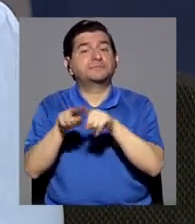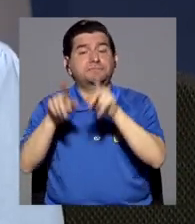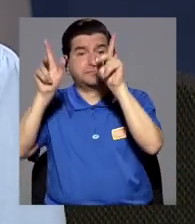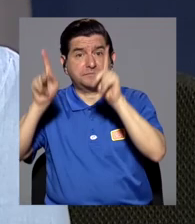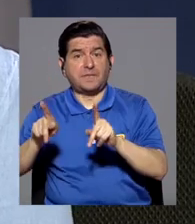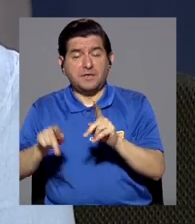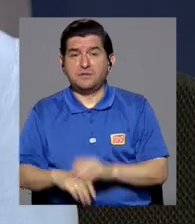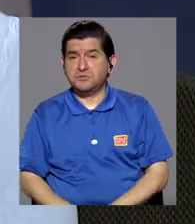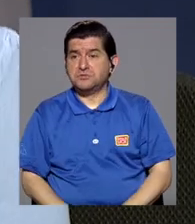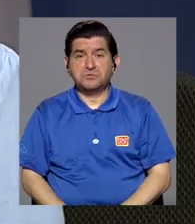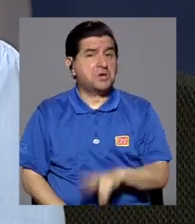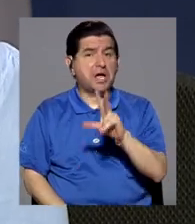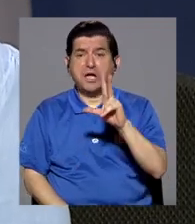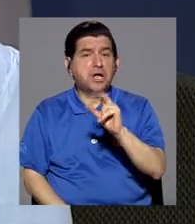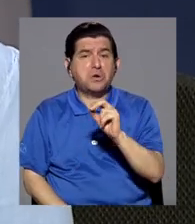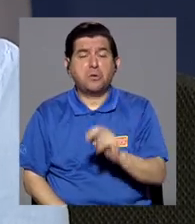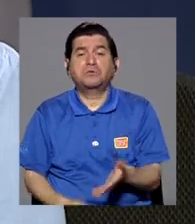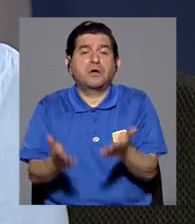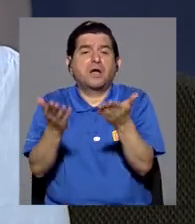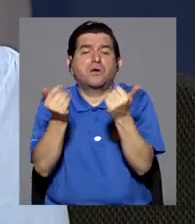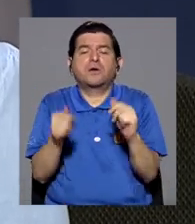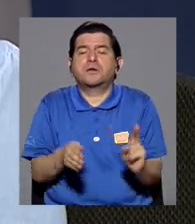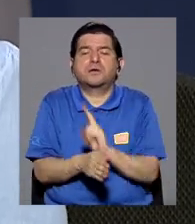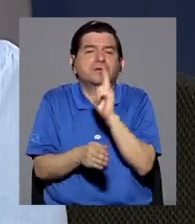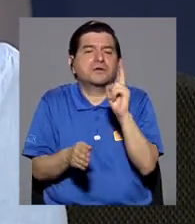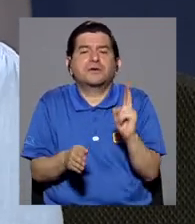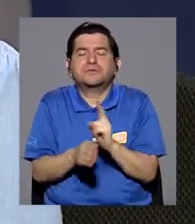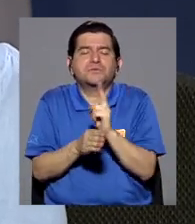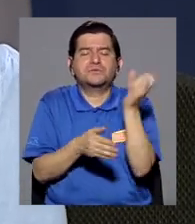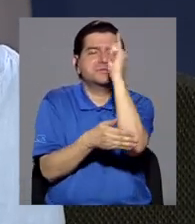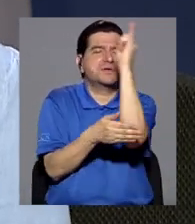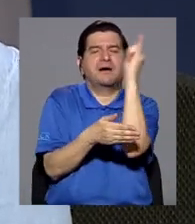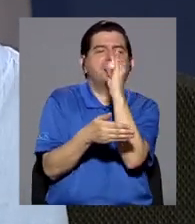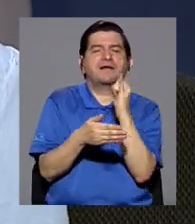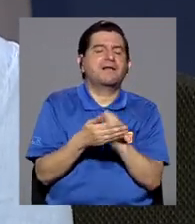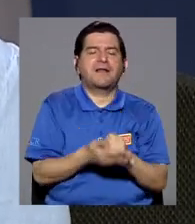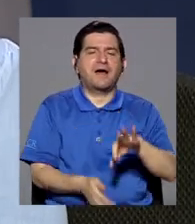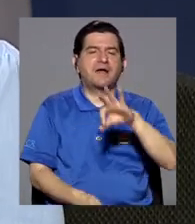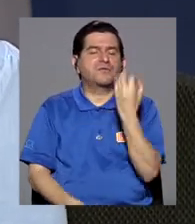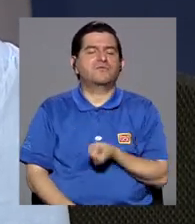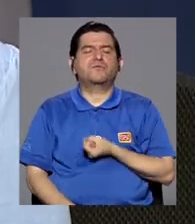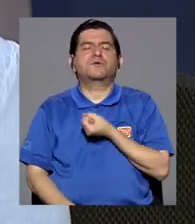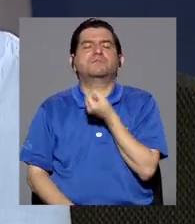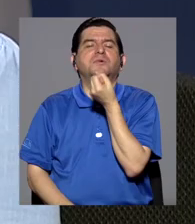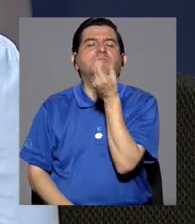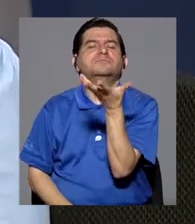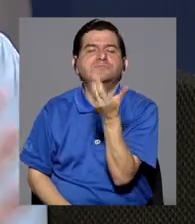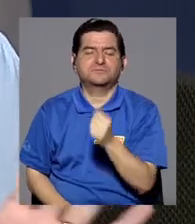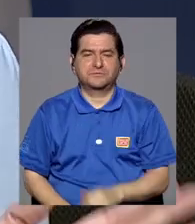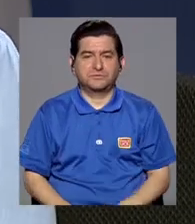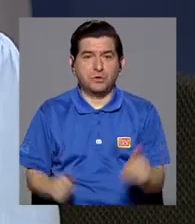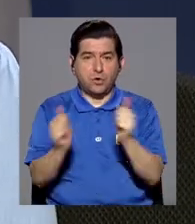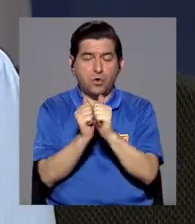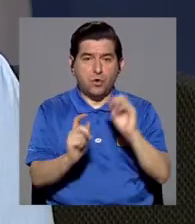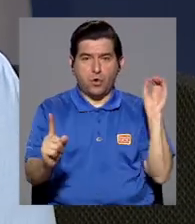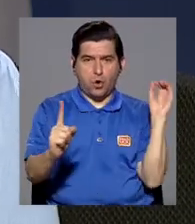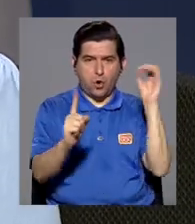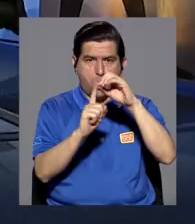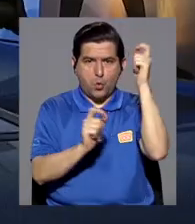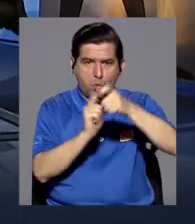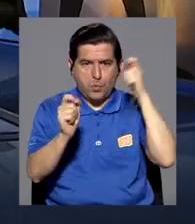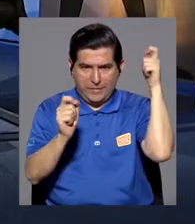también una persona que no una persona que quiere utilizar el arte como un medio de expresión con ciertos